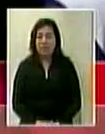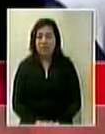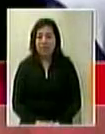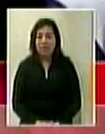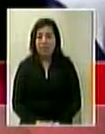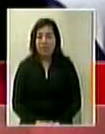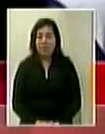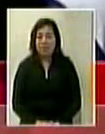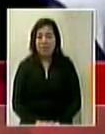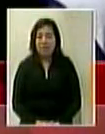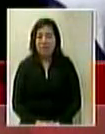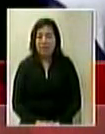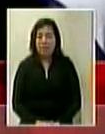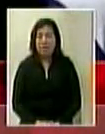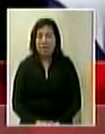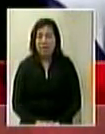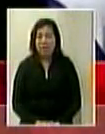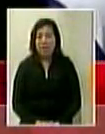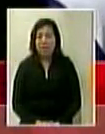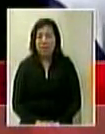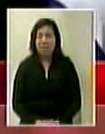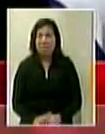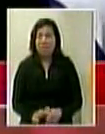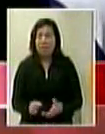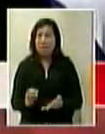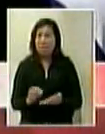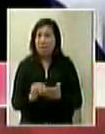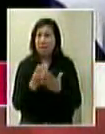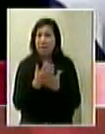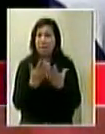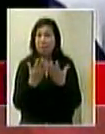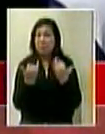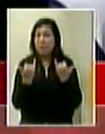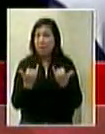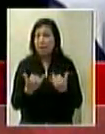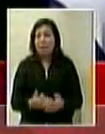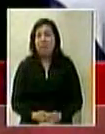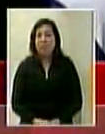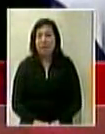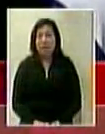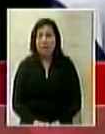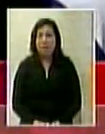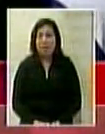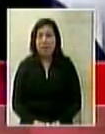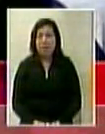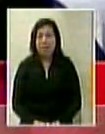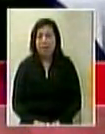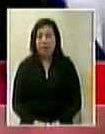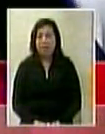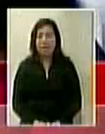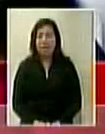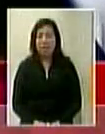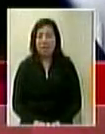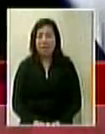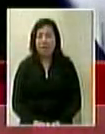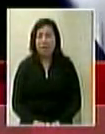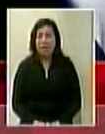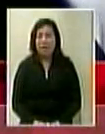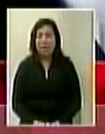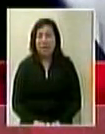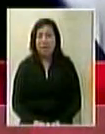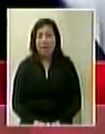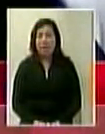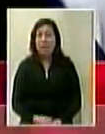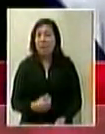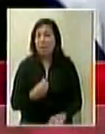destacamento militar. Y por último, ¿qué más transparencia que estén aquí, pues? ¿No? Y por si acaso, en